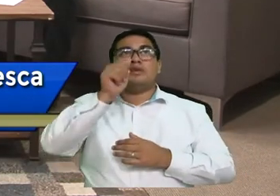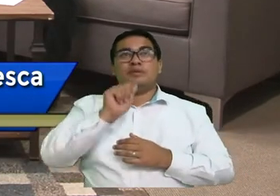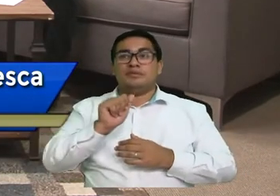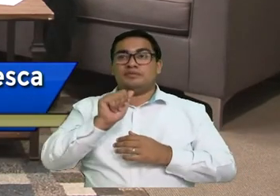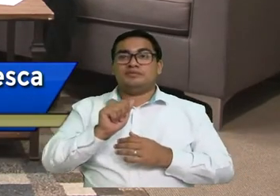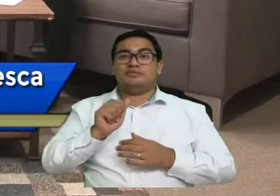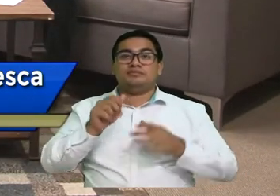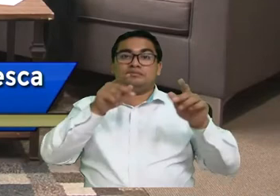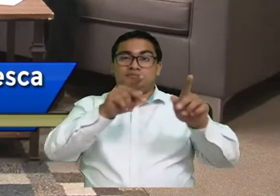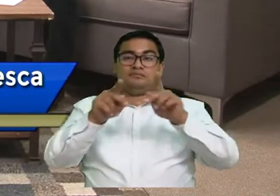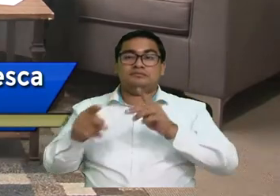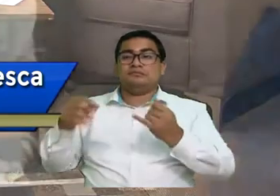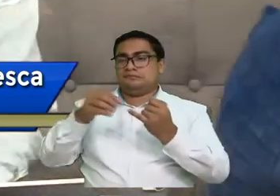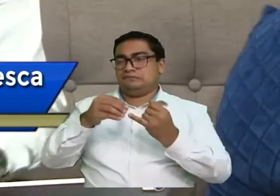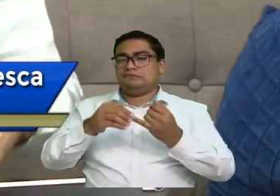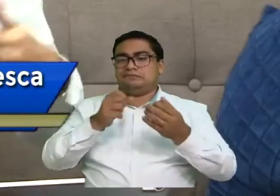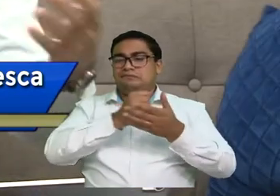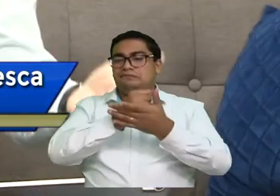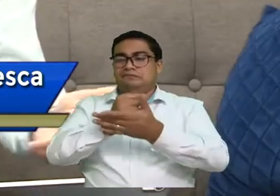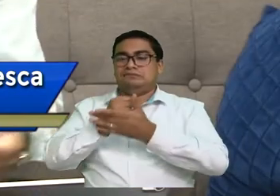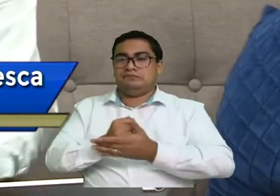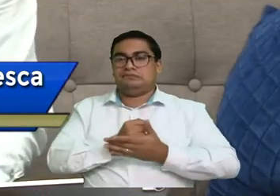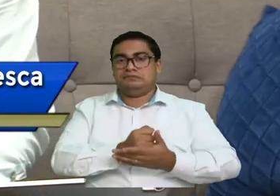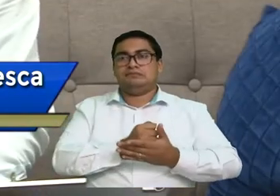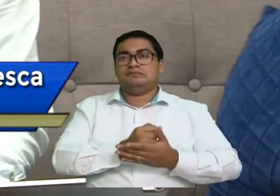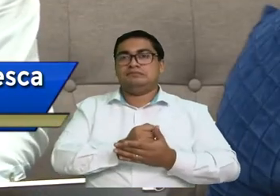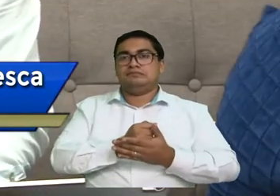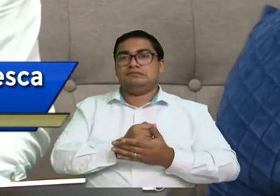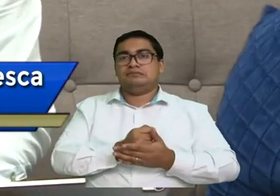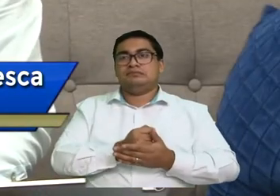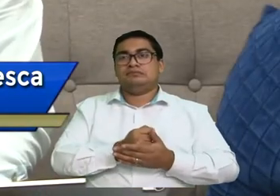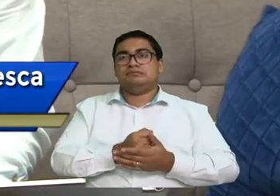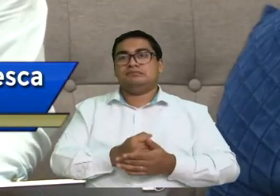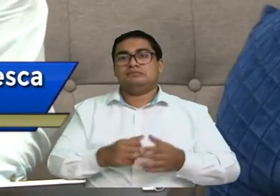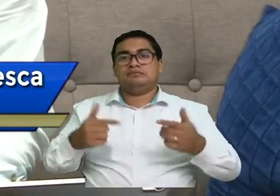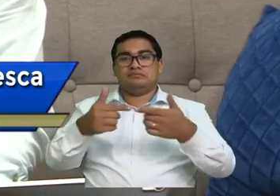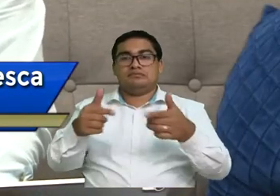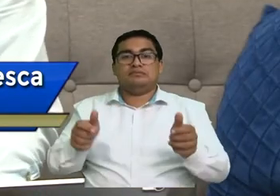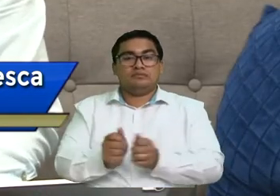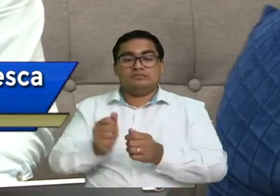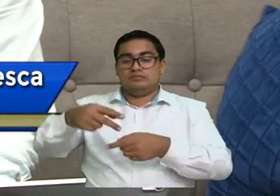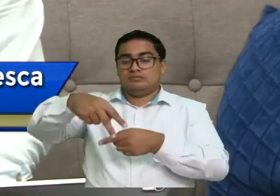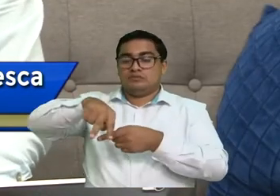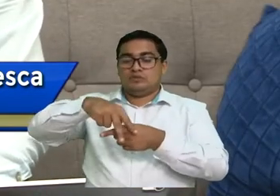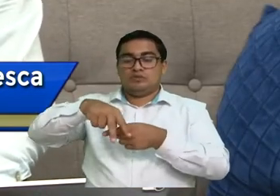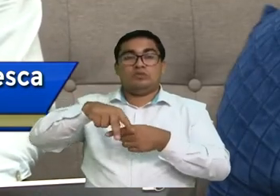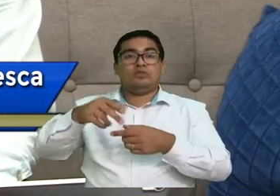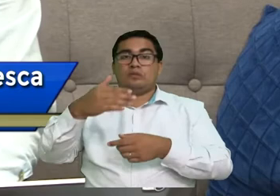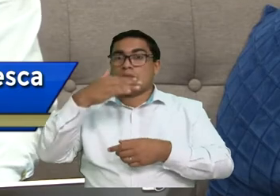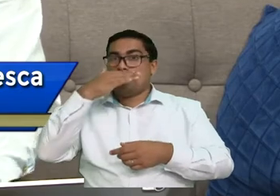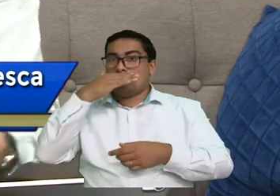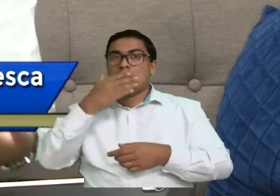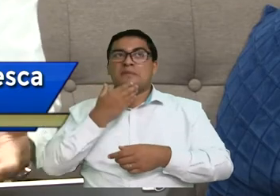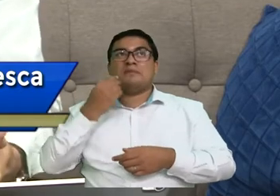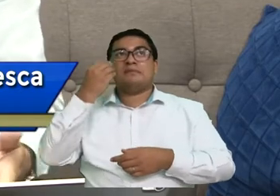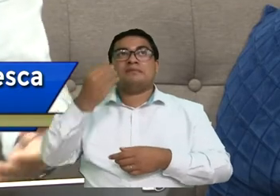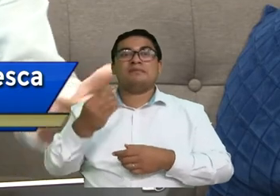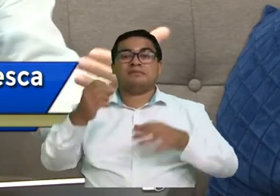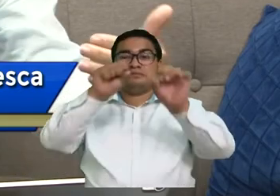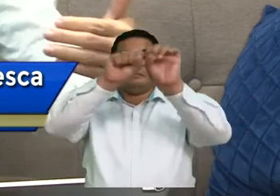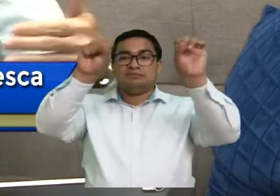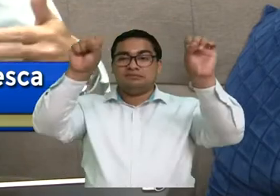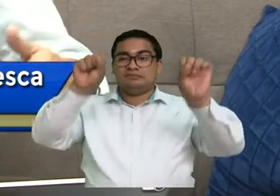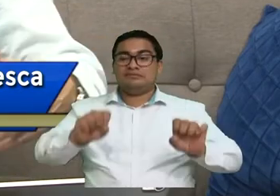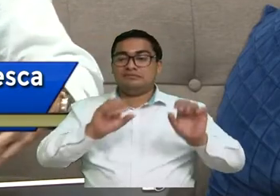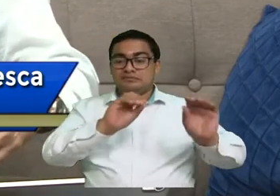técnicos y compañeros del movimiento Guardabarranco, sí, sí, que los hemos capacitado